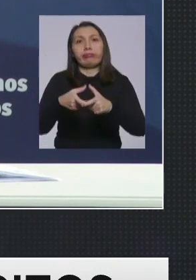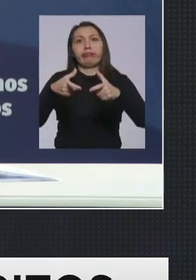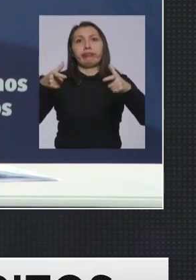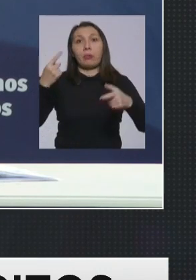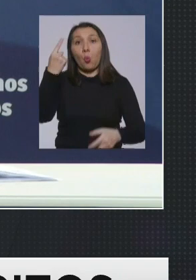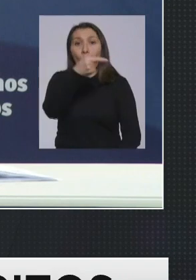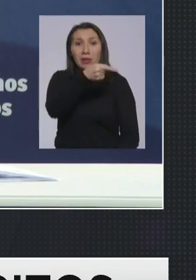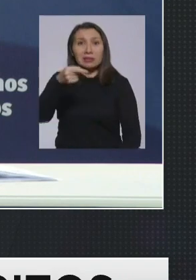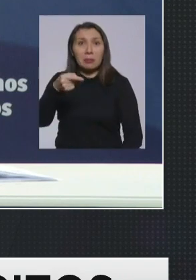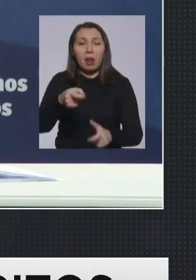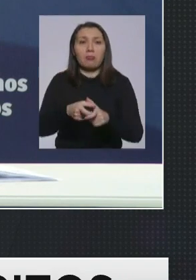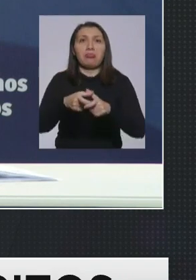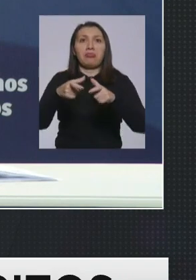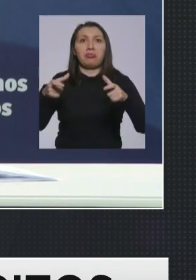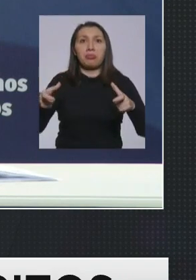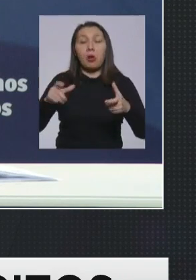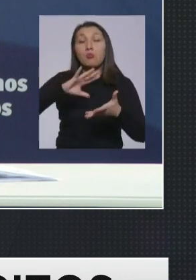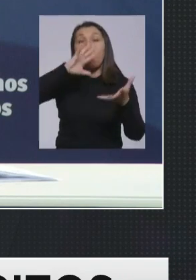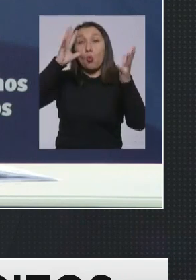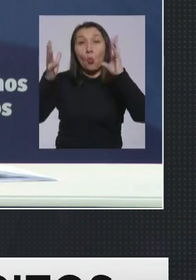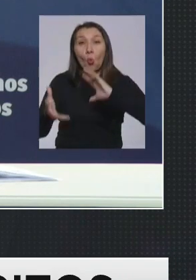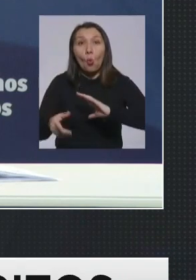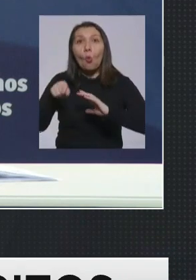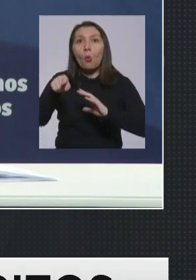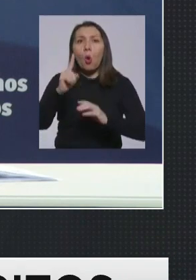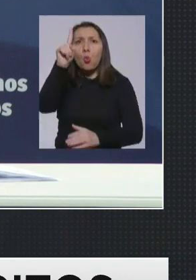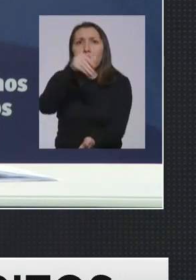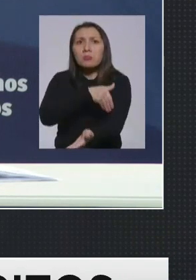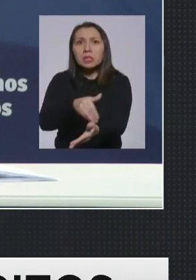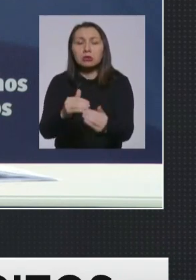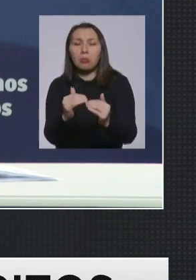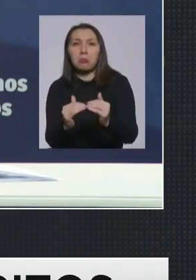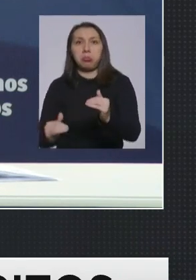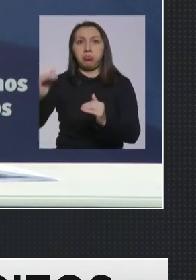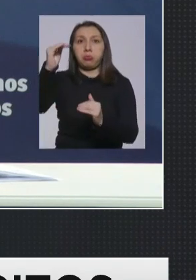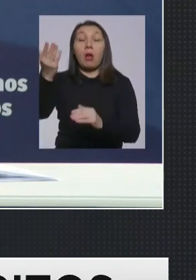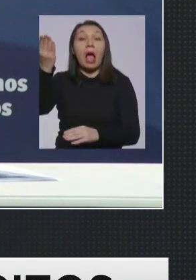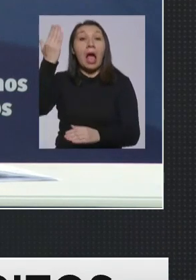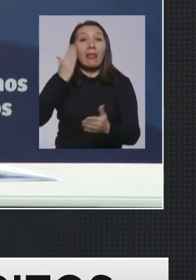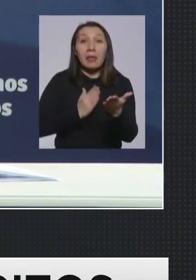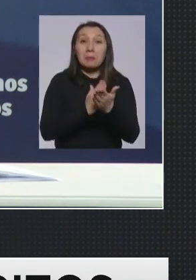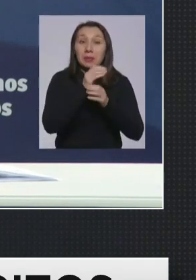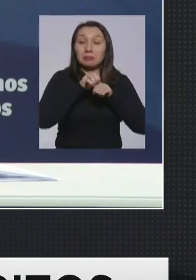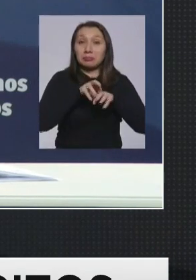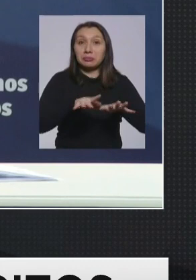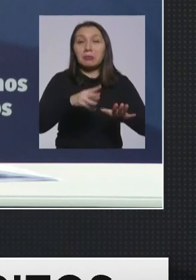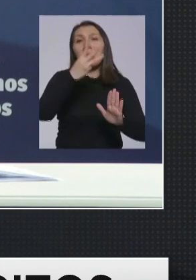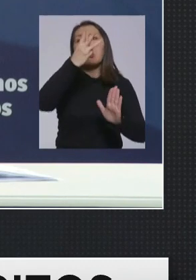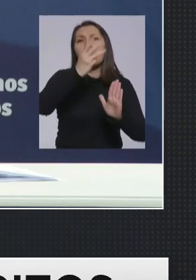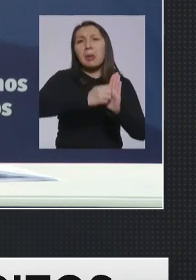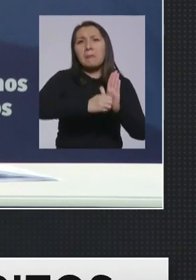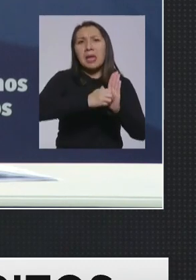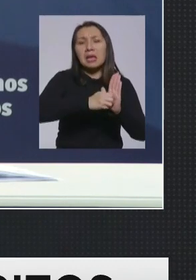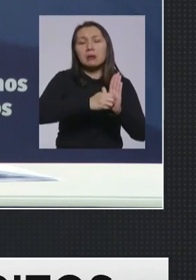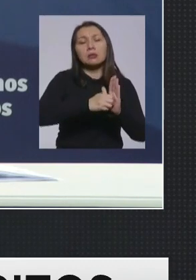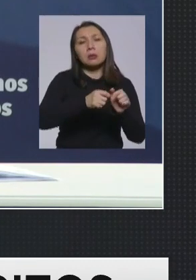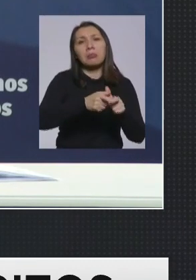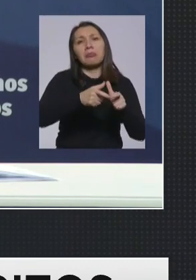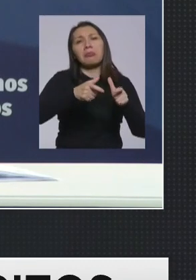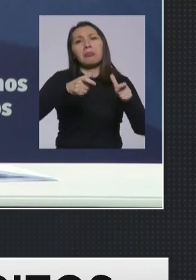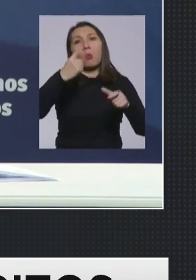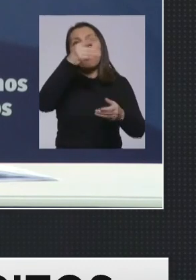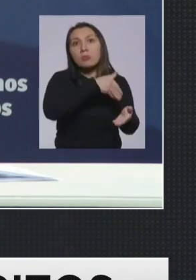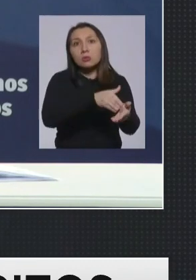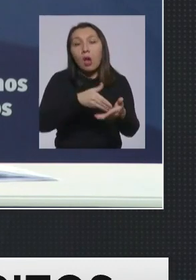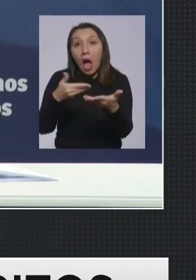una semana han aumentado los casos en el mundo en un millón de personas contagiadas cosas que al inicio de la pandemia ocurrió en el lapso de tres meses así